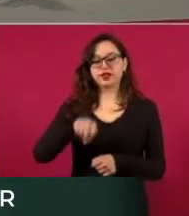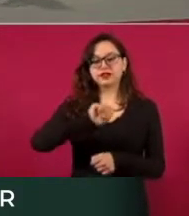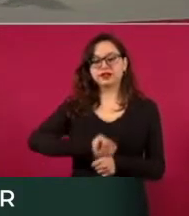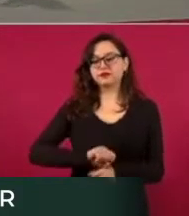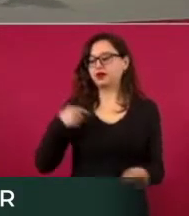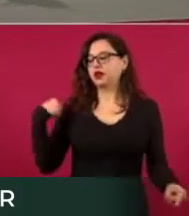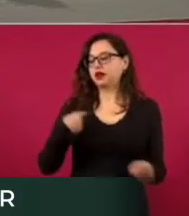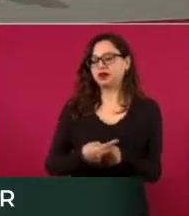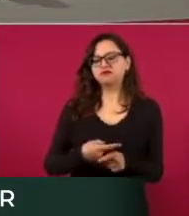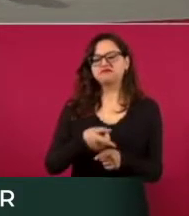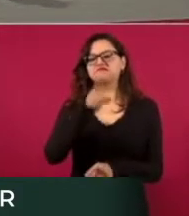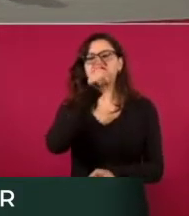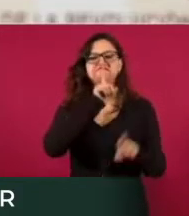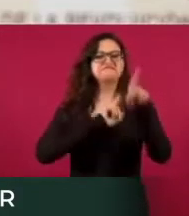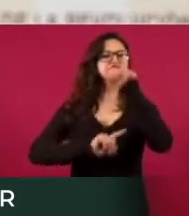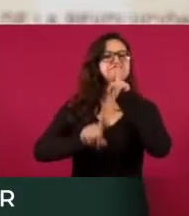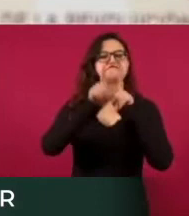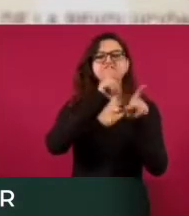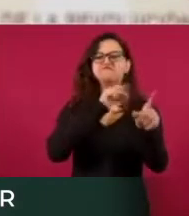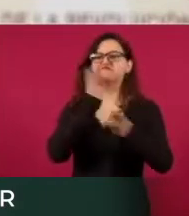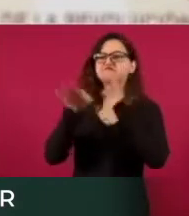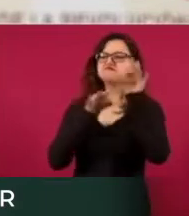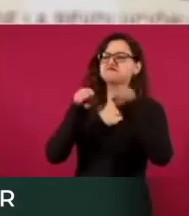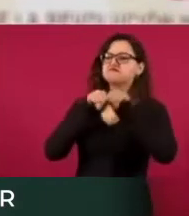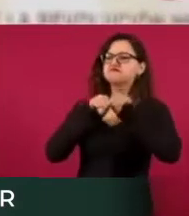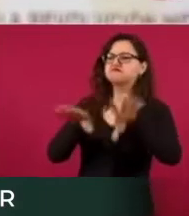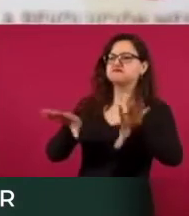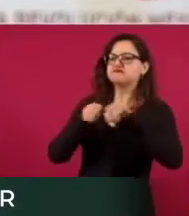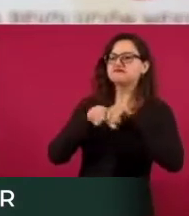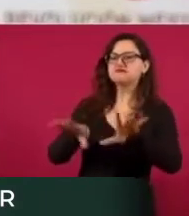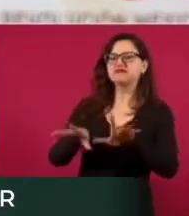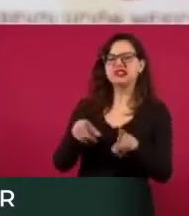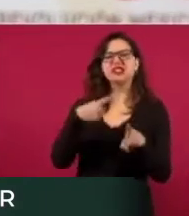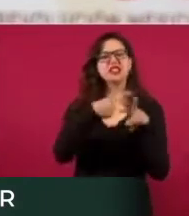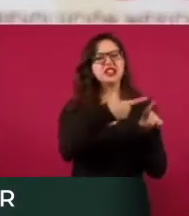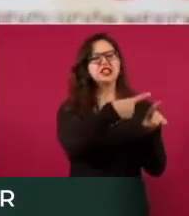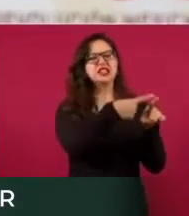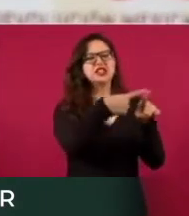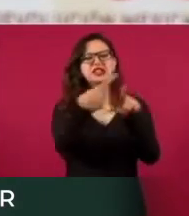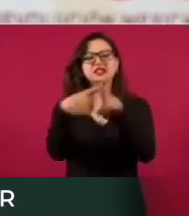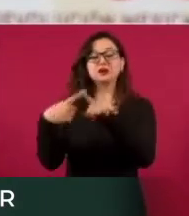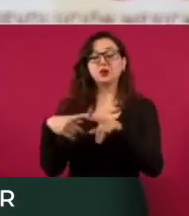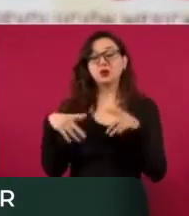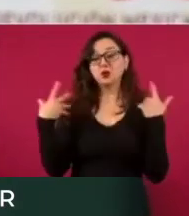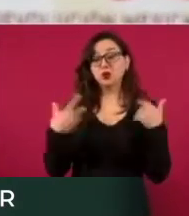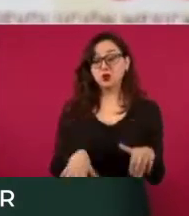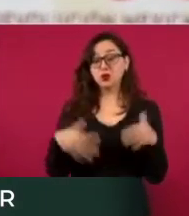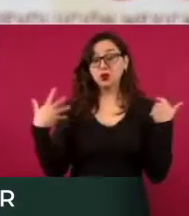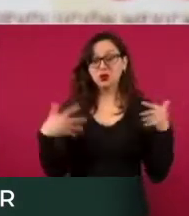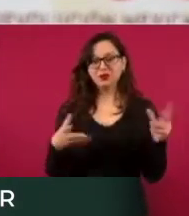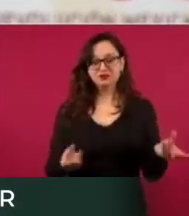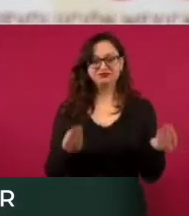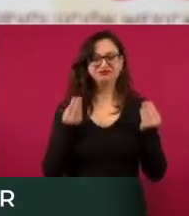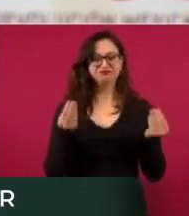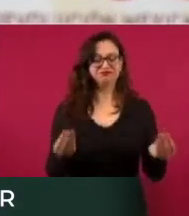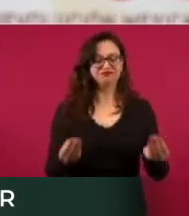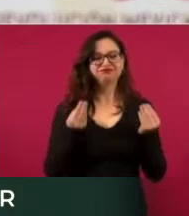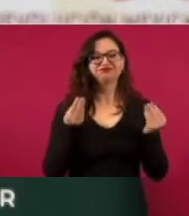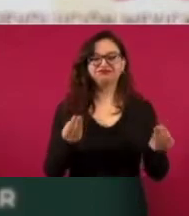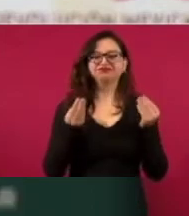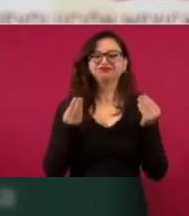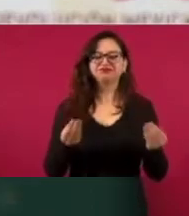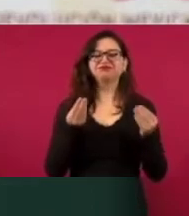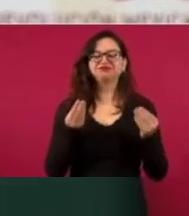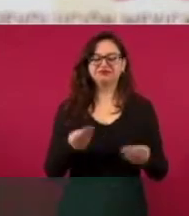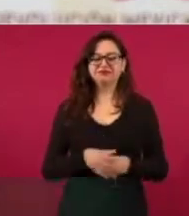será reducir los fondos para el financiamiento del INE. Afirmó que se pretende apretar el presupuesto del instituto y evitar